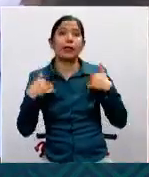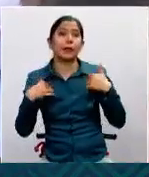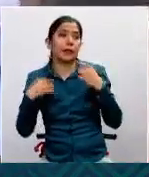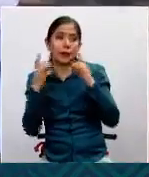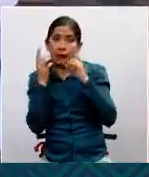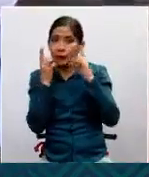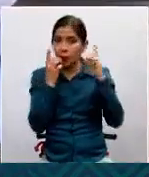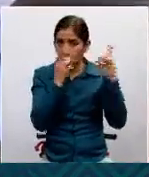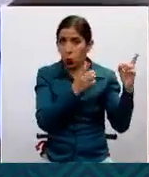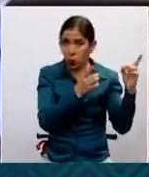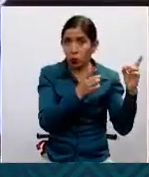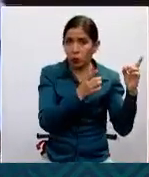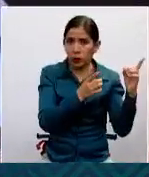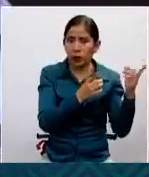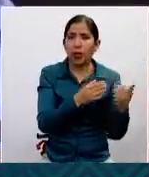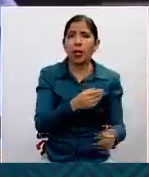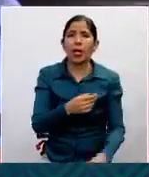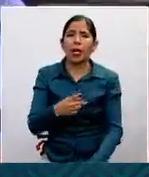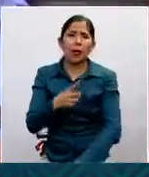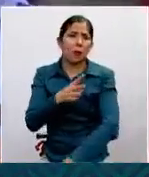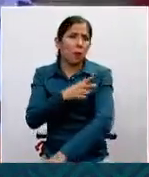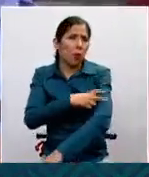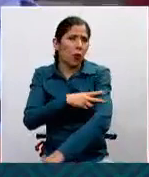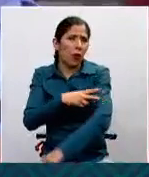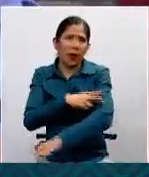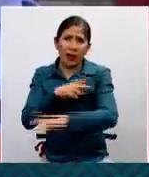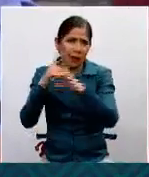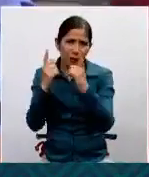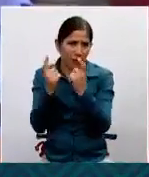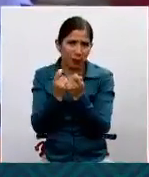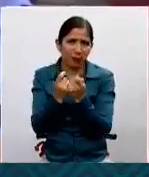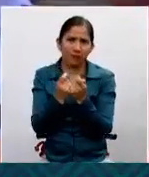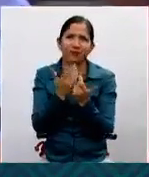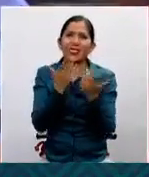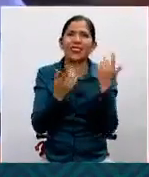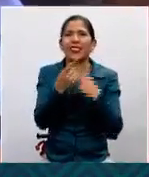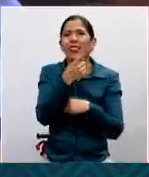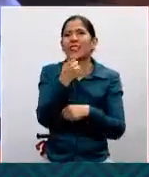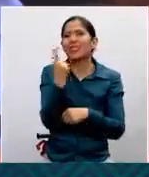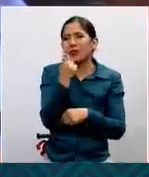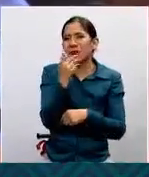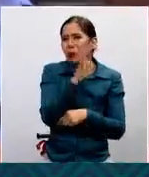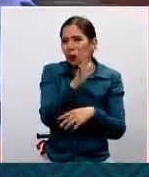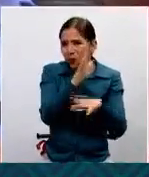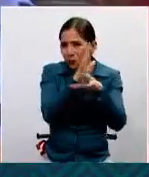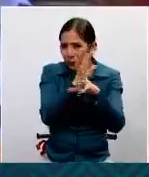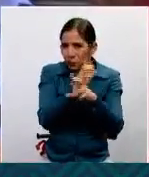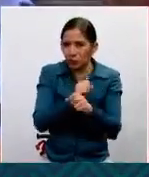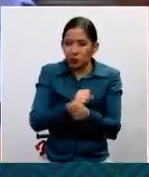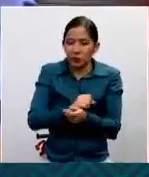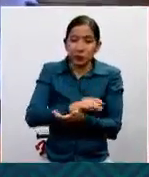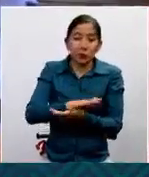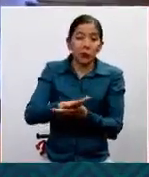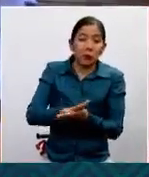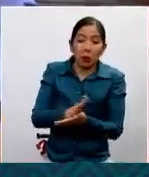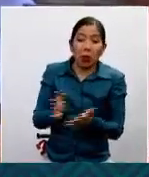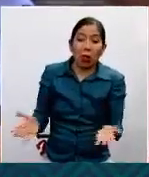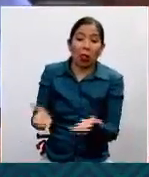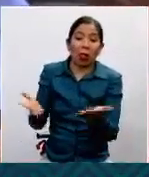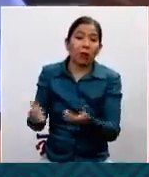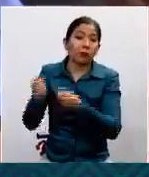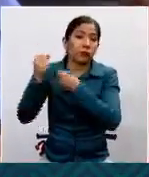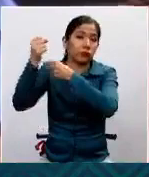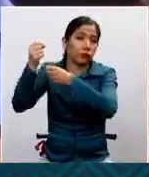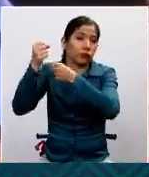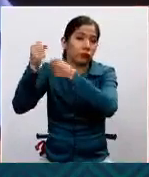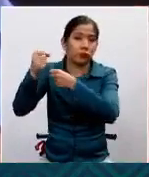vocales del departamento. Seguramente por ello ellos intentan siempre, como es de costumbre, intentar movilizar y seguramente para